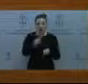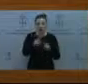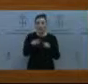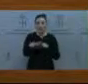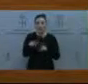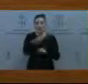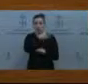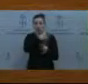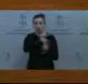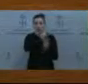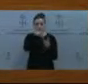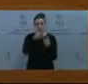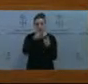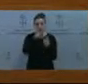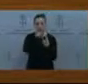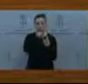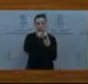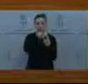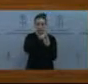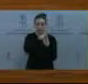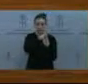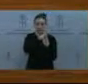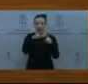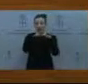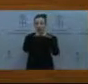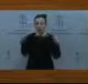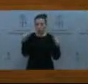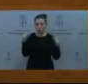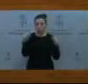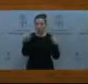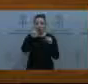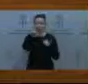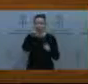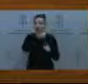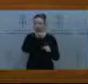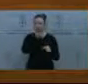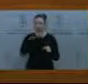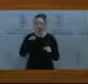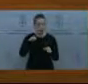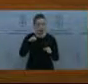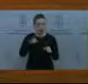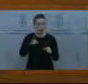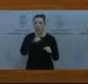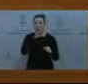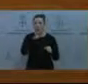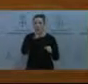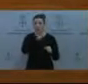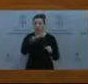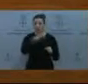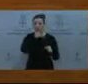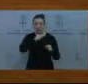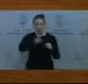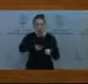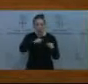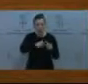Asturias es la comunidad autónoma más envejecida del conjunto del país. No tenemos garantizado el